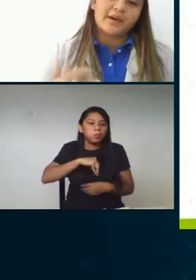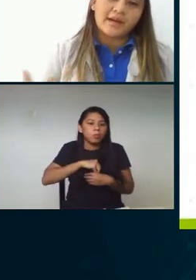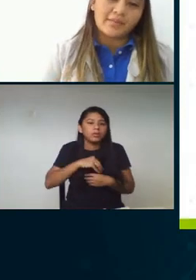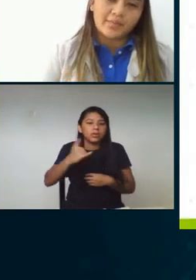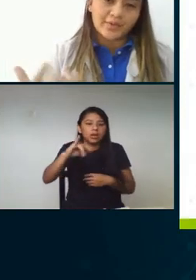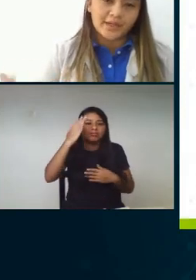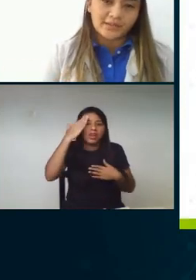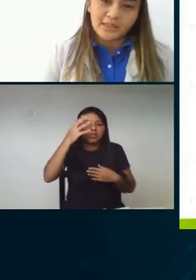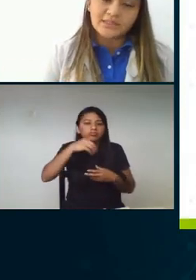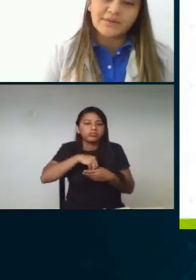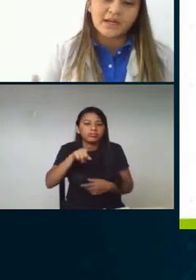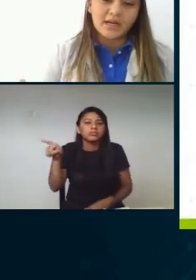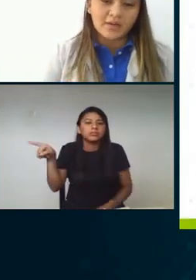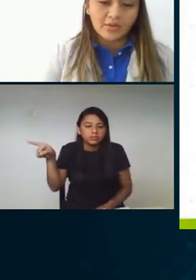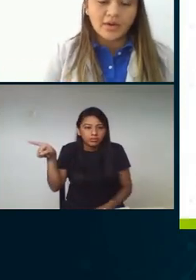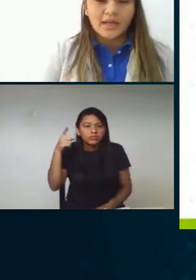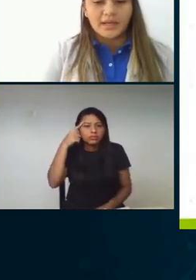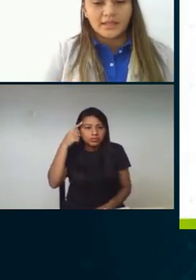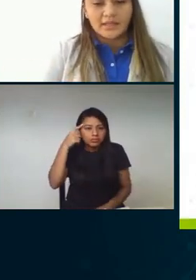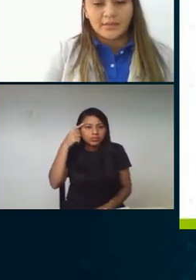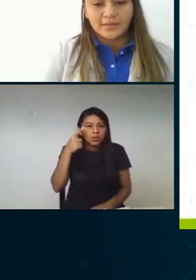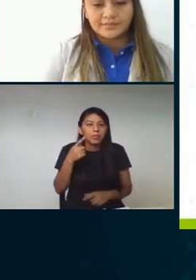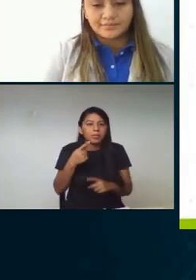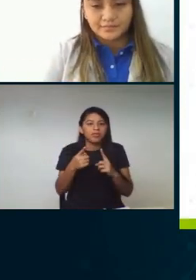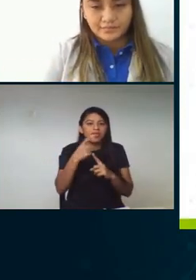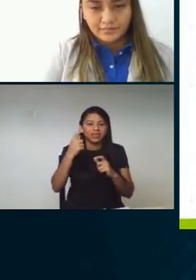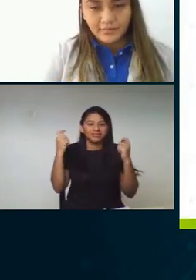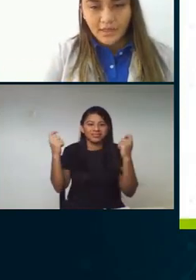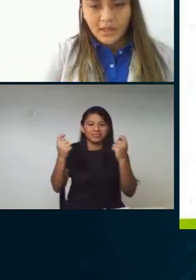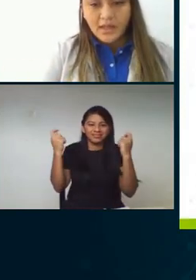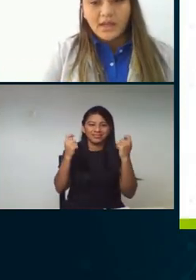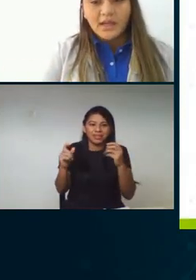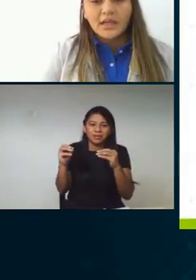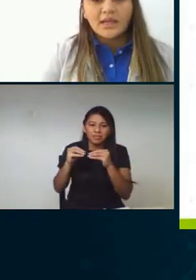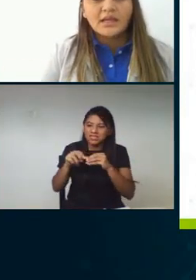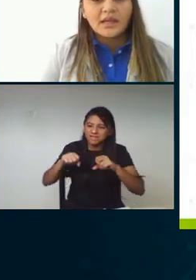campañas para poder llevar a cabo el tema.